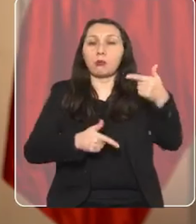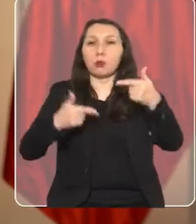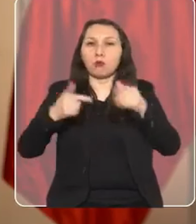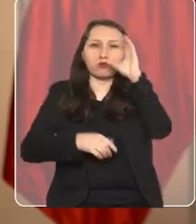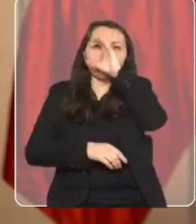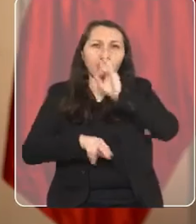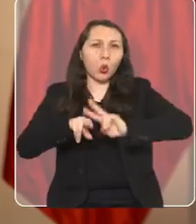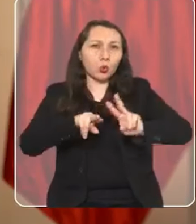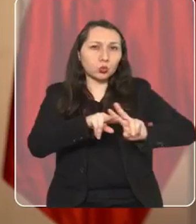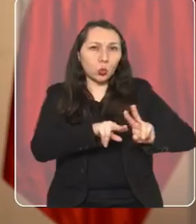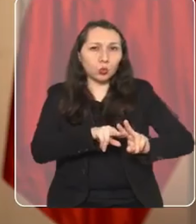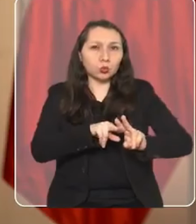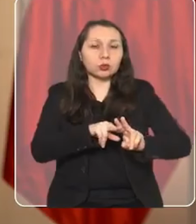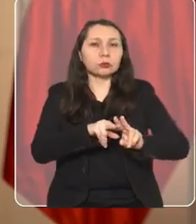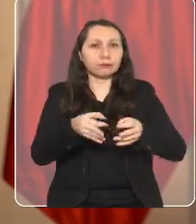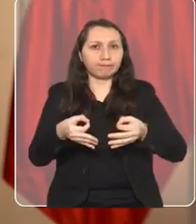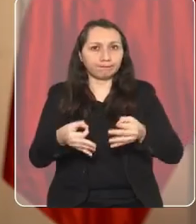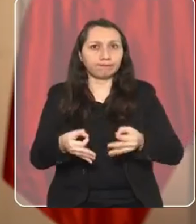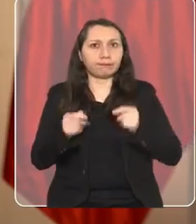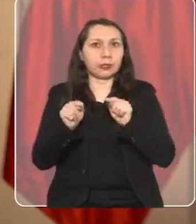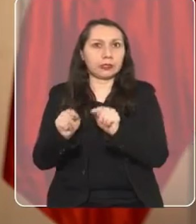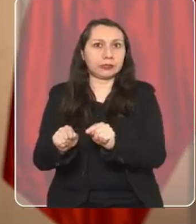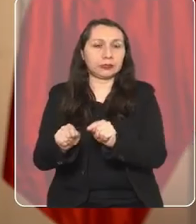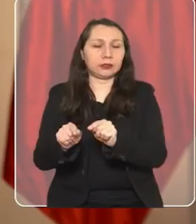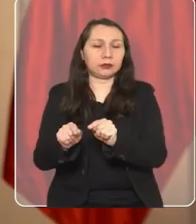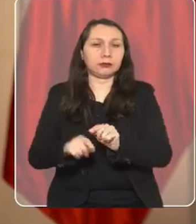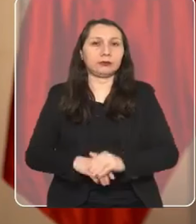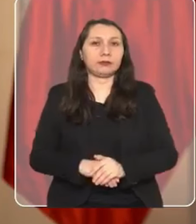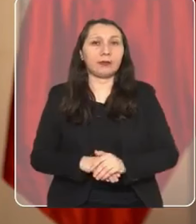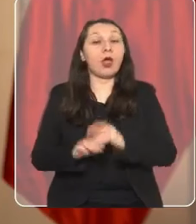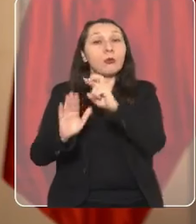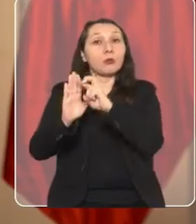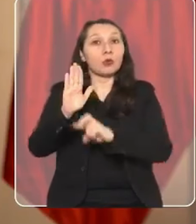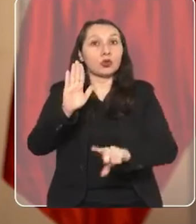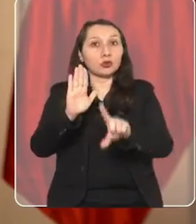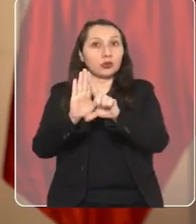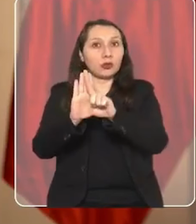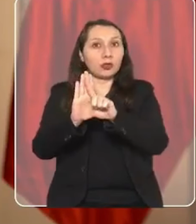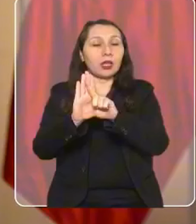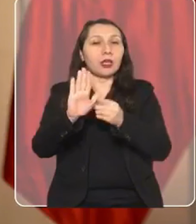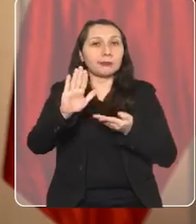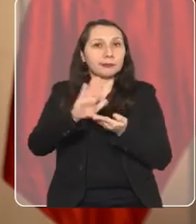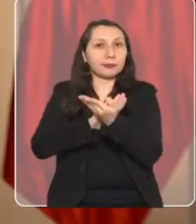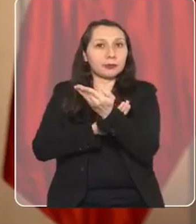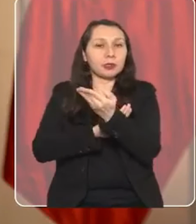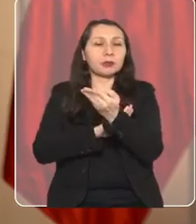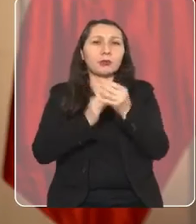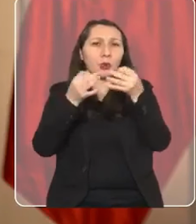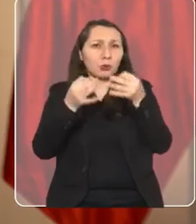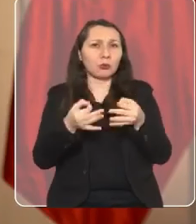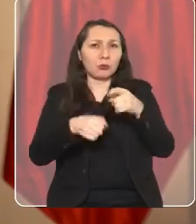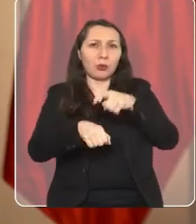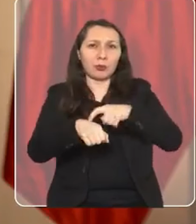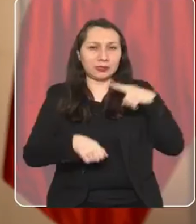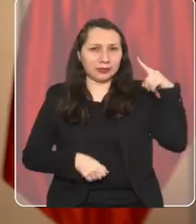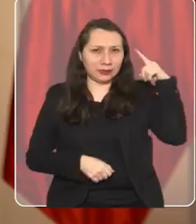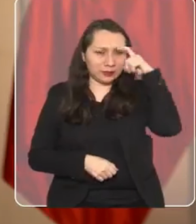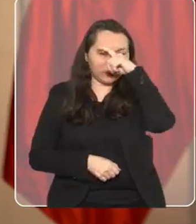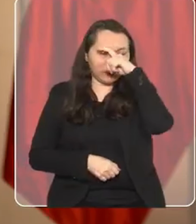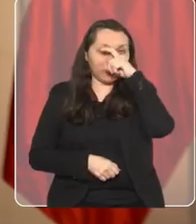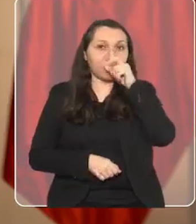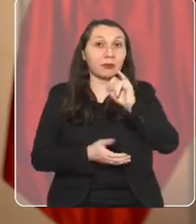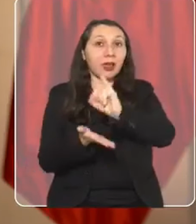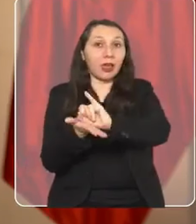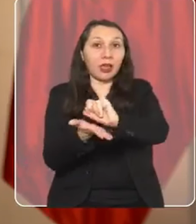buscar una solución y corregir este proyecto de ley ingresa sabemos en un momento complejo en